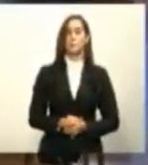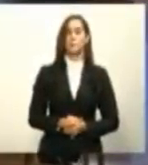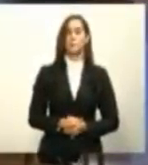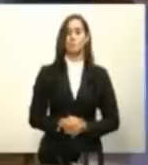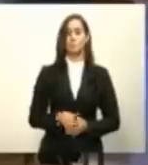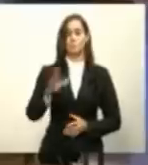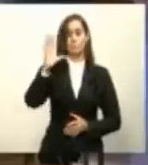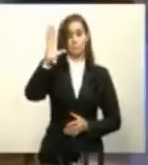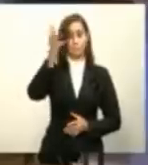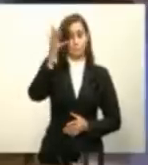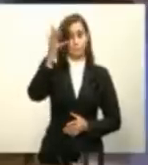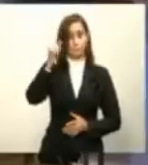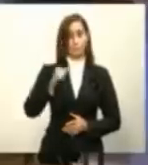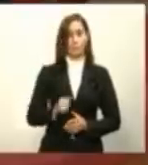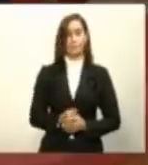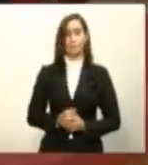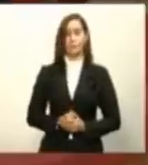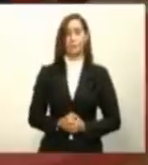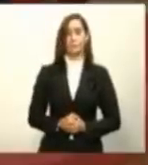Quinto,